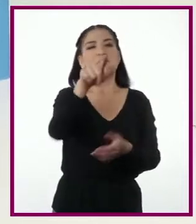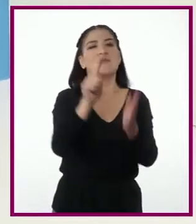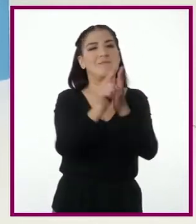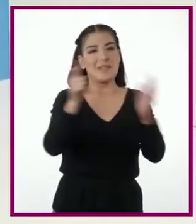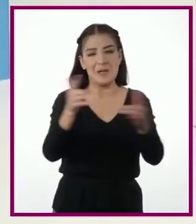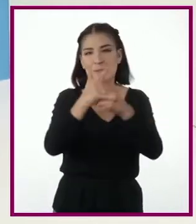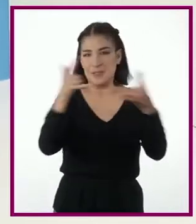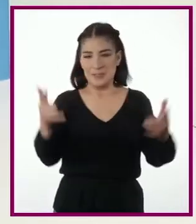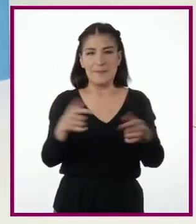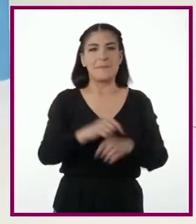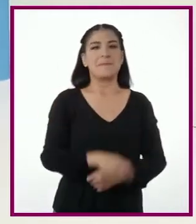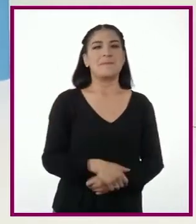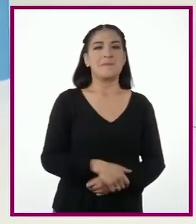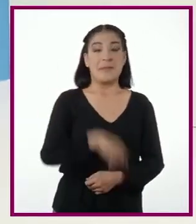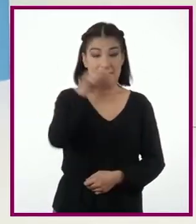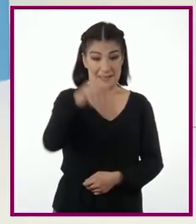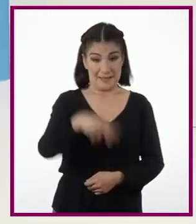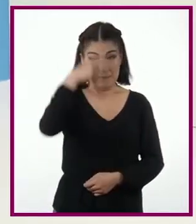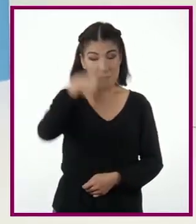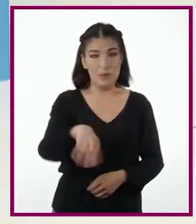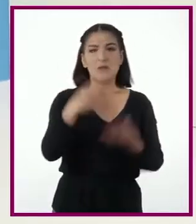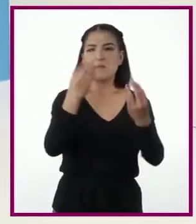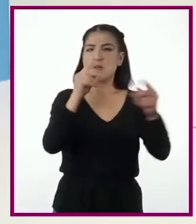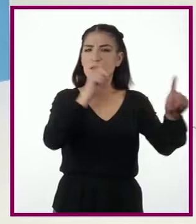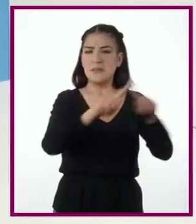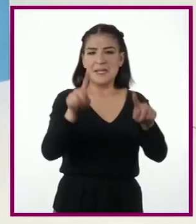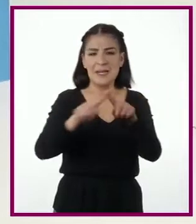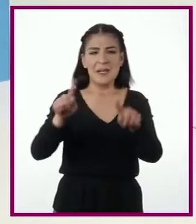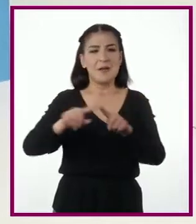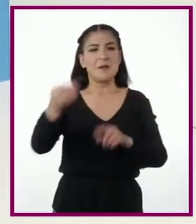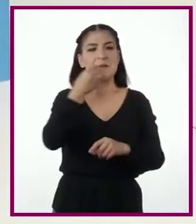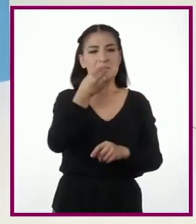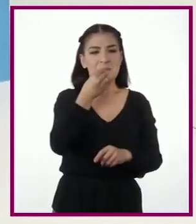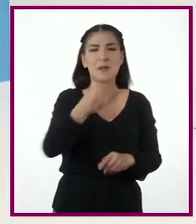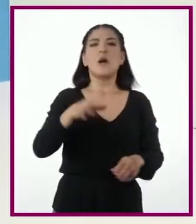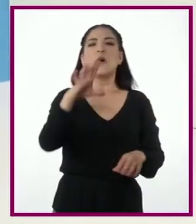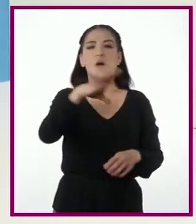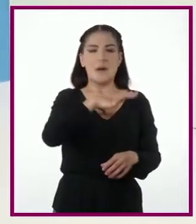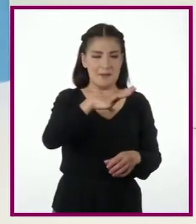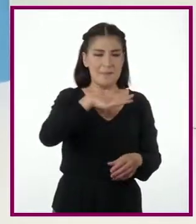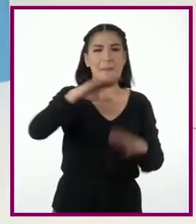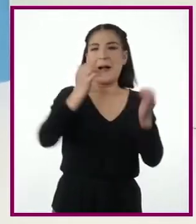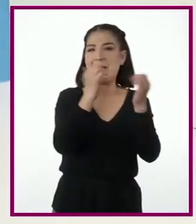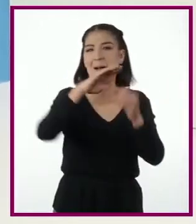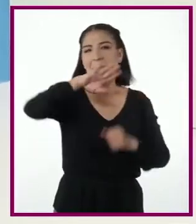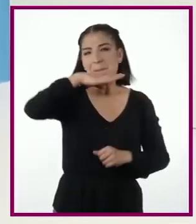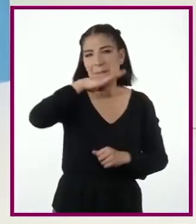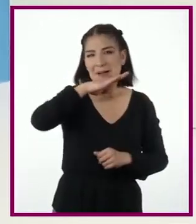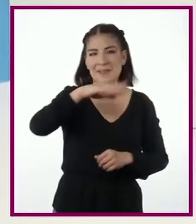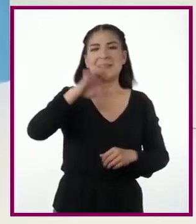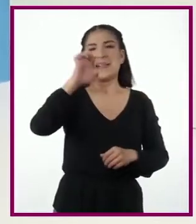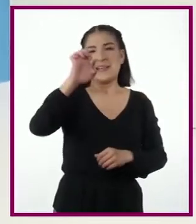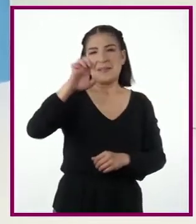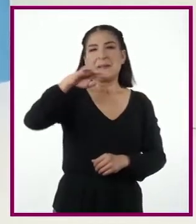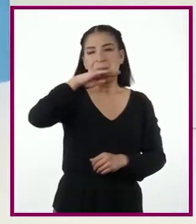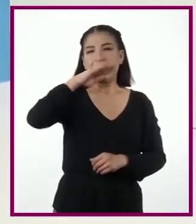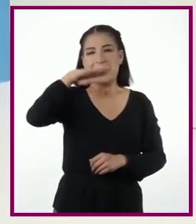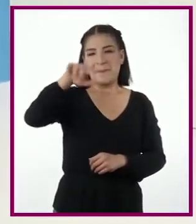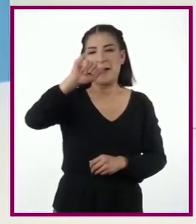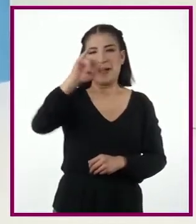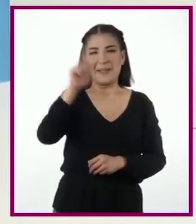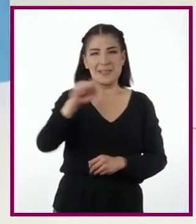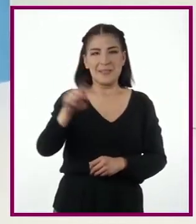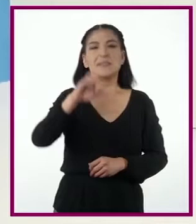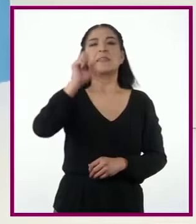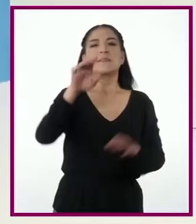texto. En México, muchos de nuestros alimentos están hechos de maíz. ¿Puedes recordar cuáles de los alimentos que